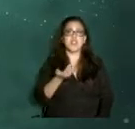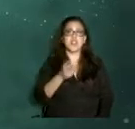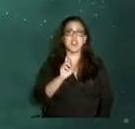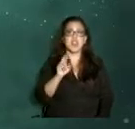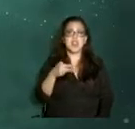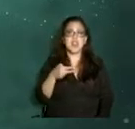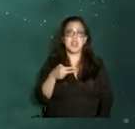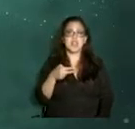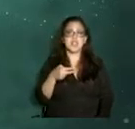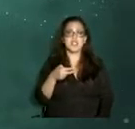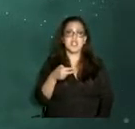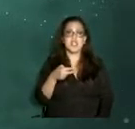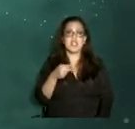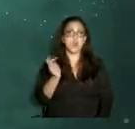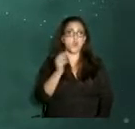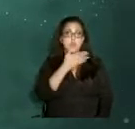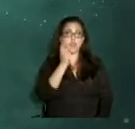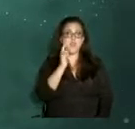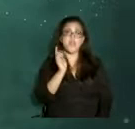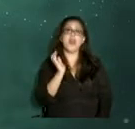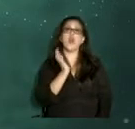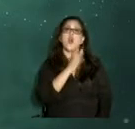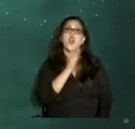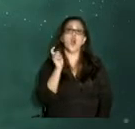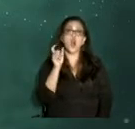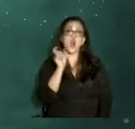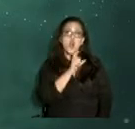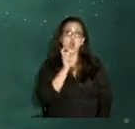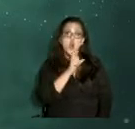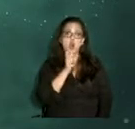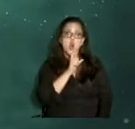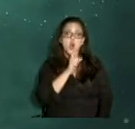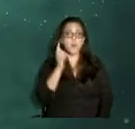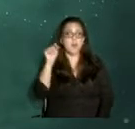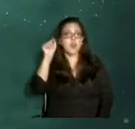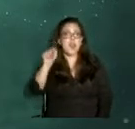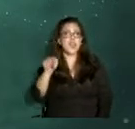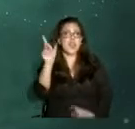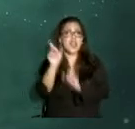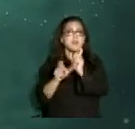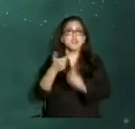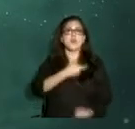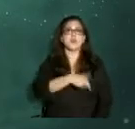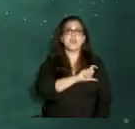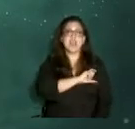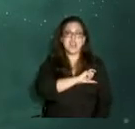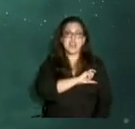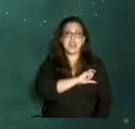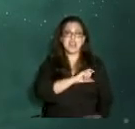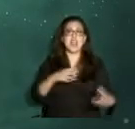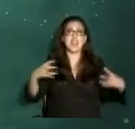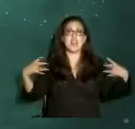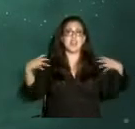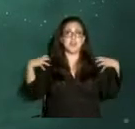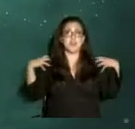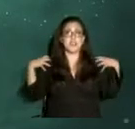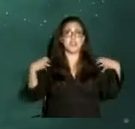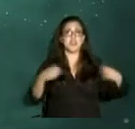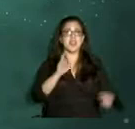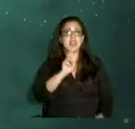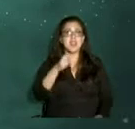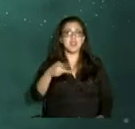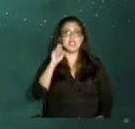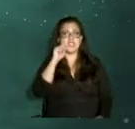RH, que está en color rojo en el gráfico. En los españoles, esta variante responsable del RH negativo alcanza altas frecuencias, de